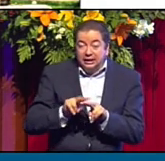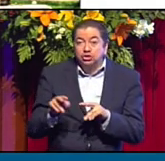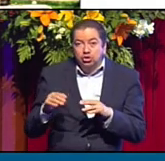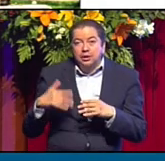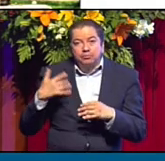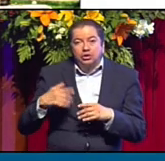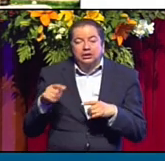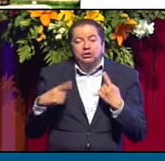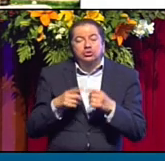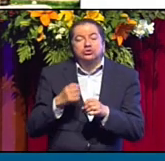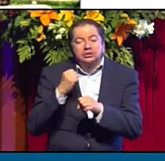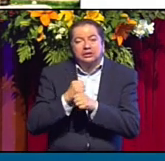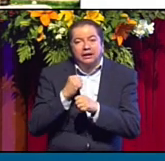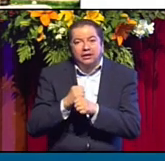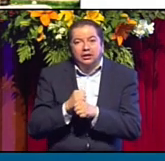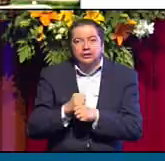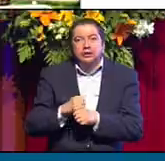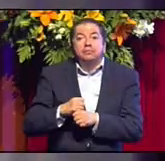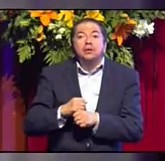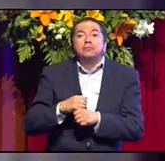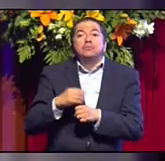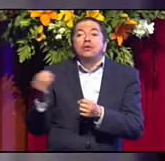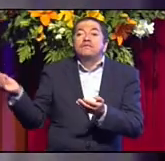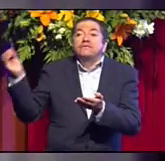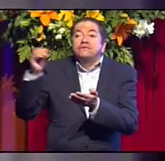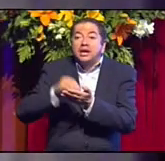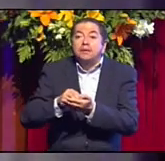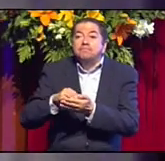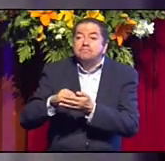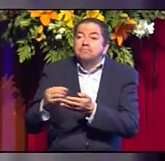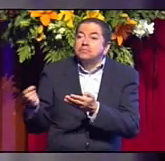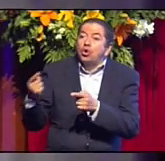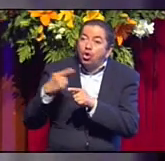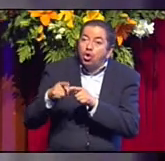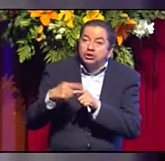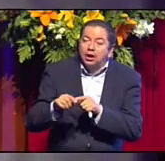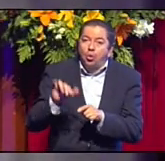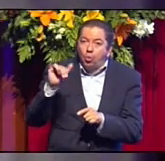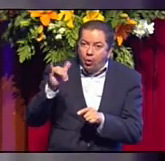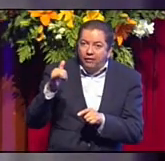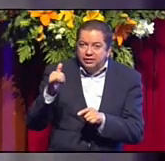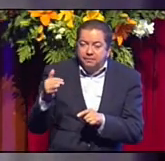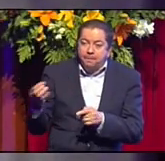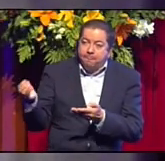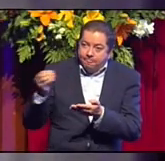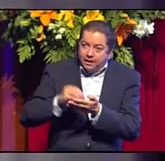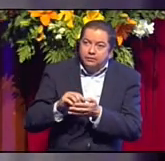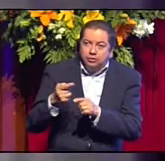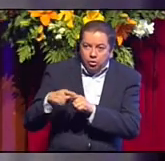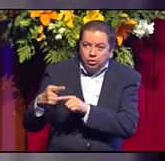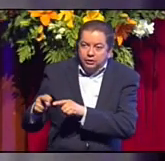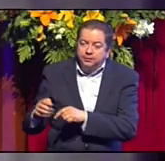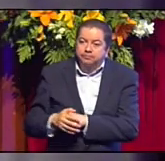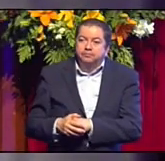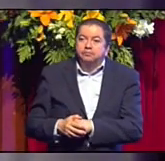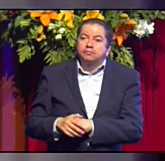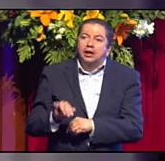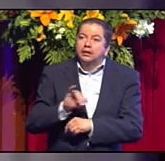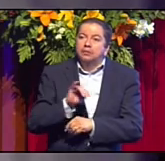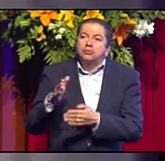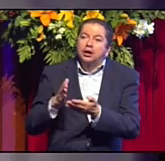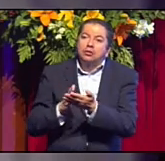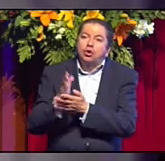realizado, pero son importantes las que vienen. El día jueves Partimos con un foro